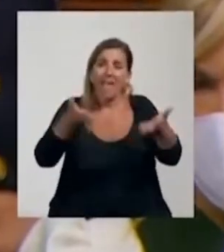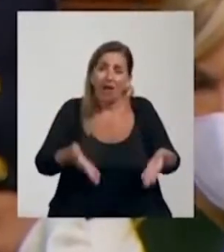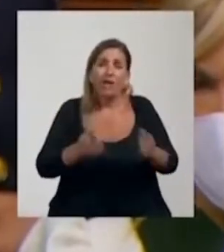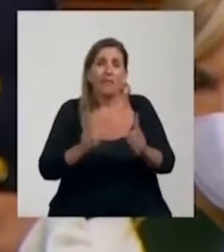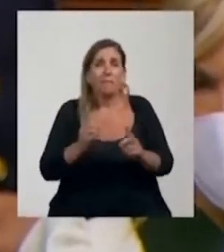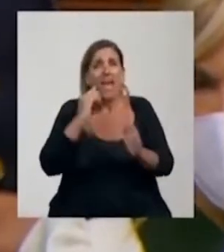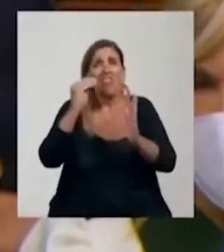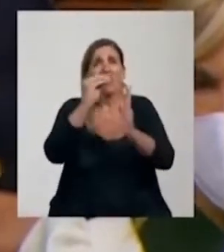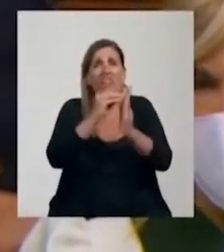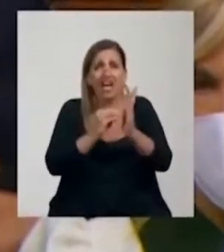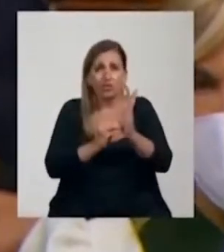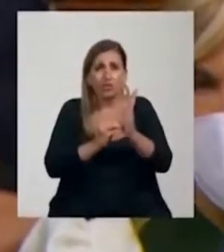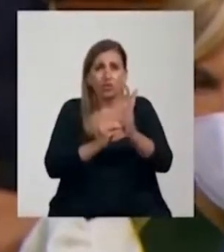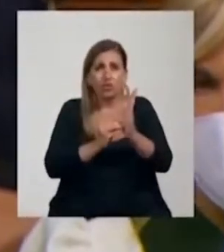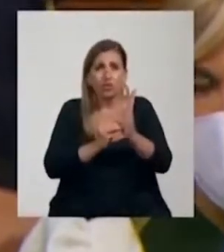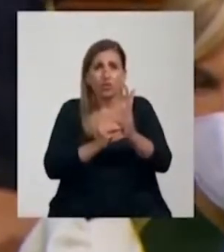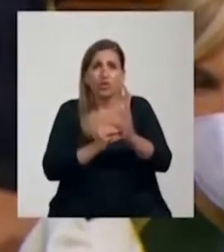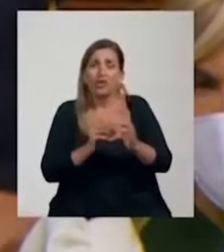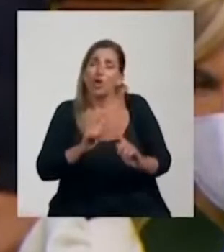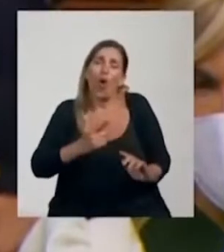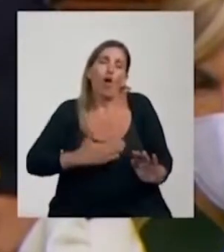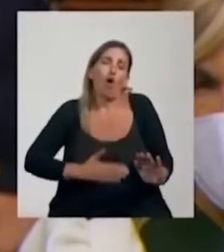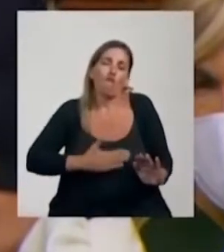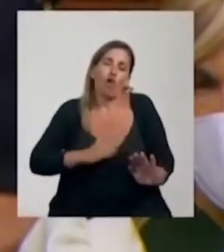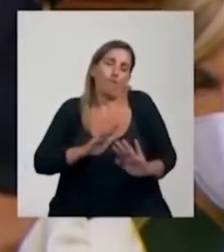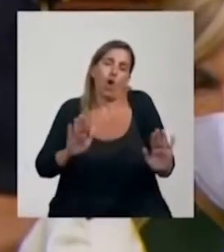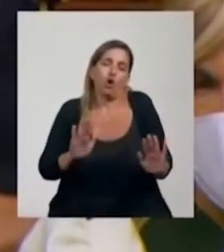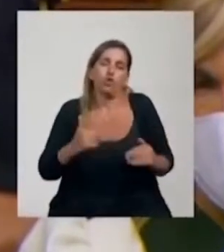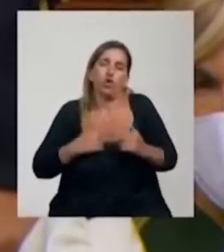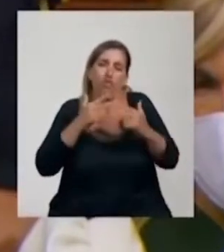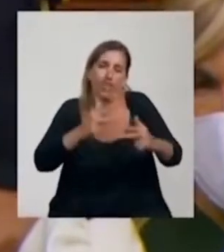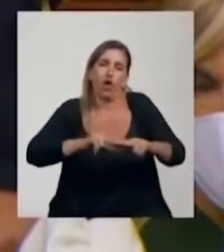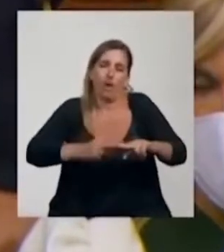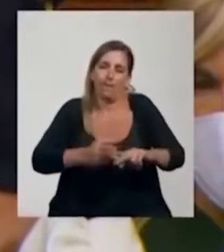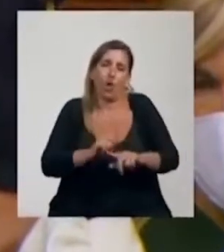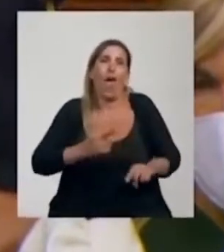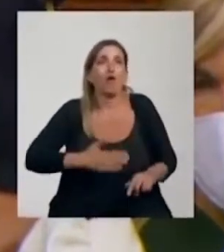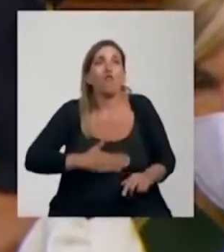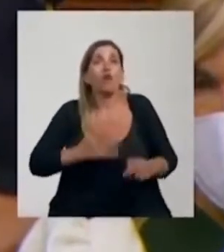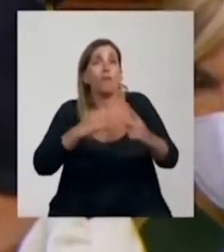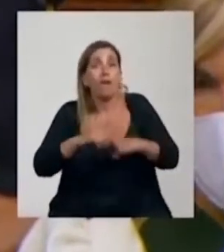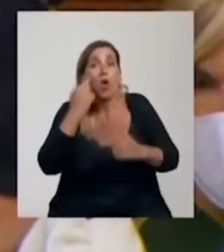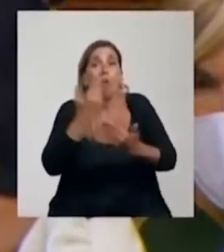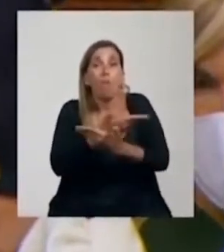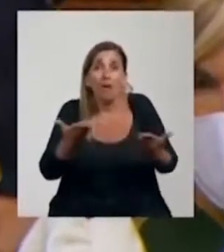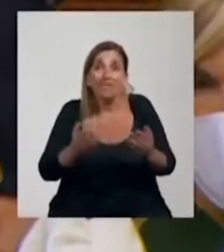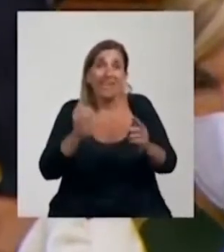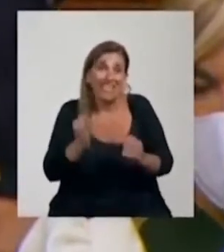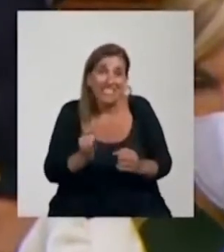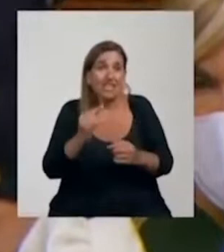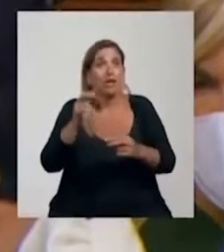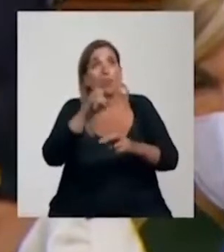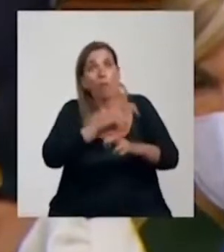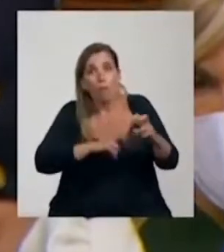hay datos con los cuales no nos conformamos, repito, pero hacen de pensar que estamos en el buen